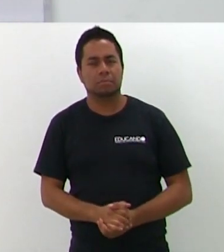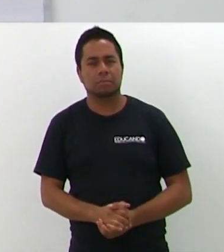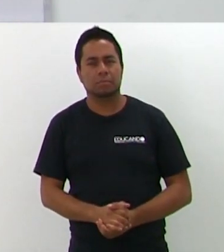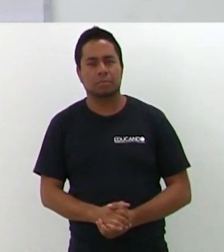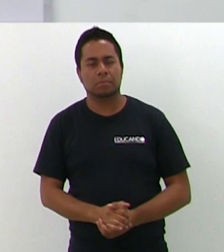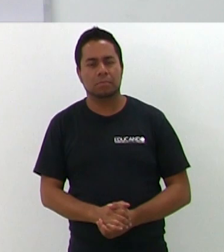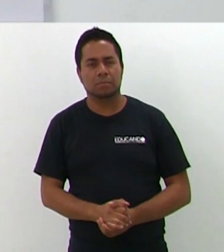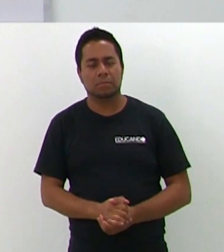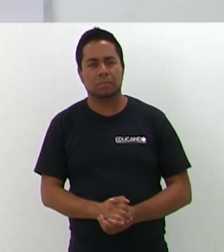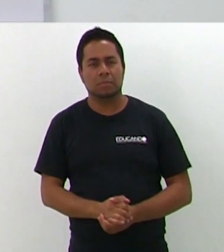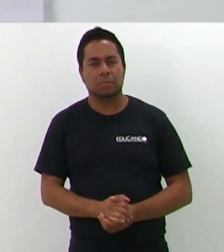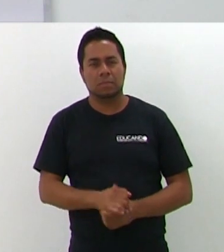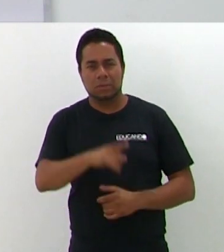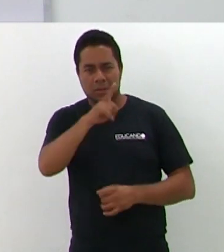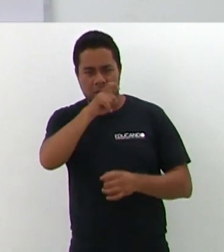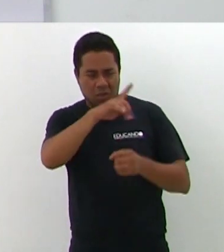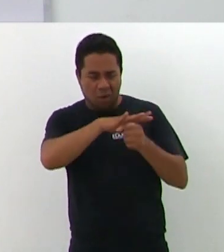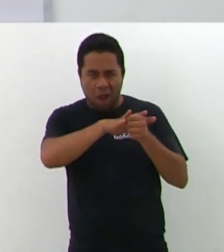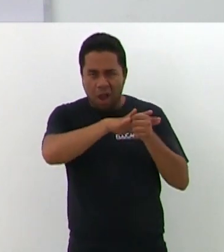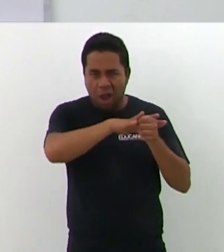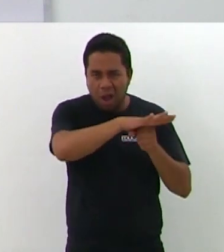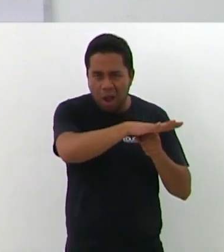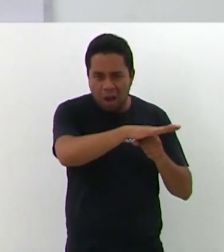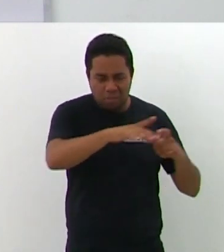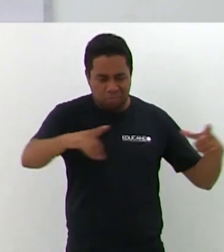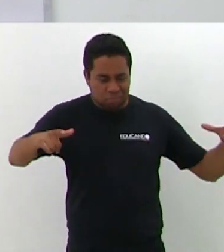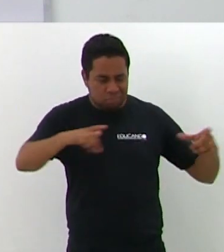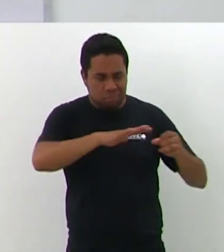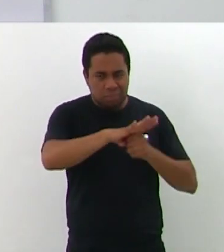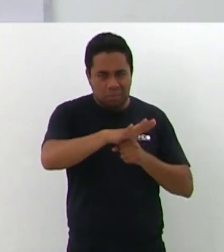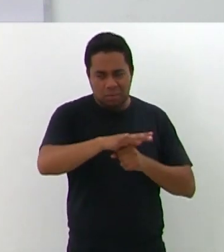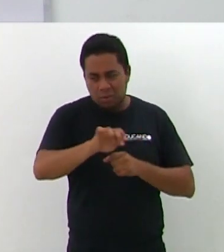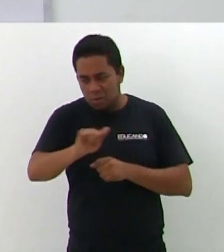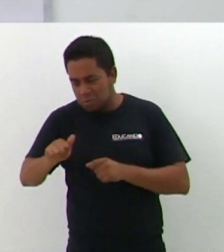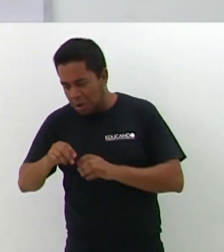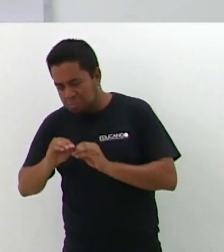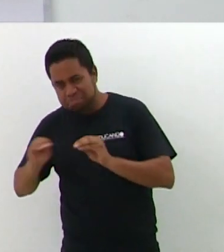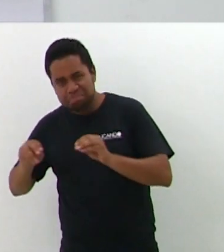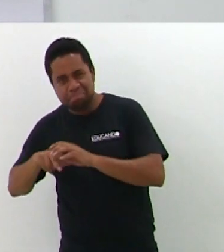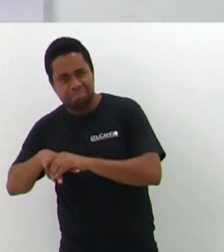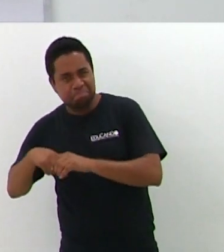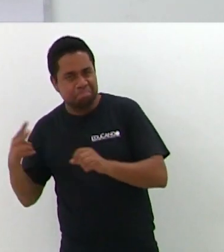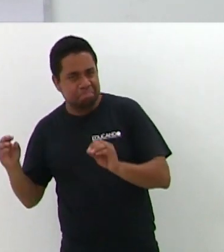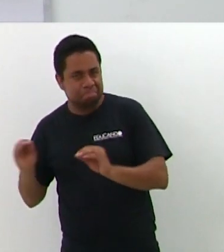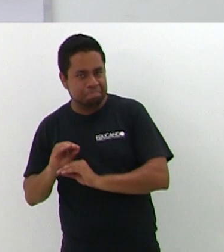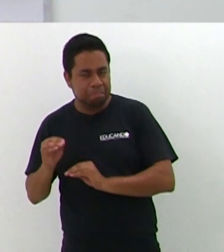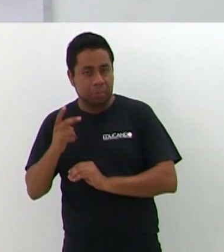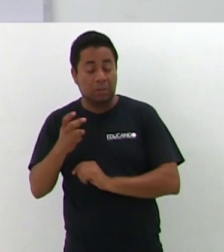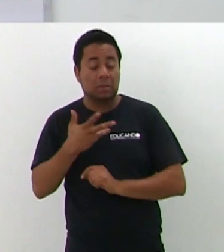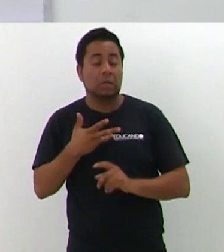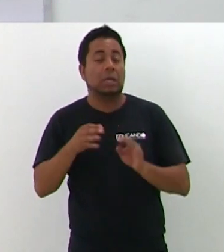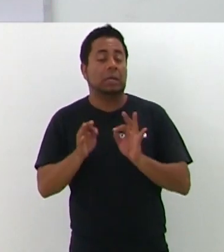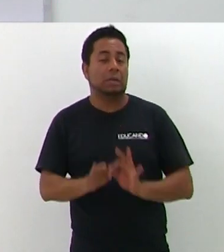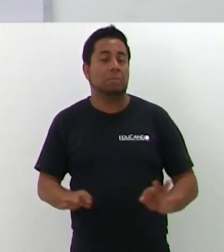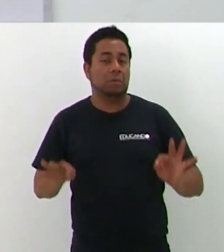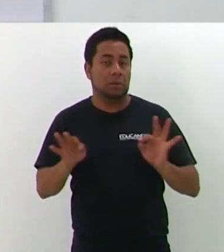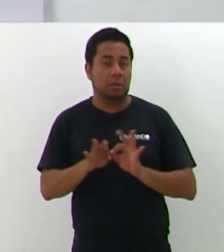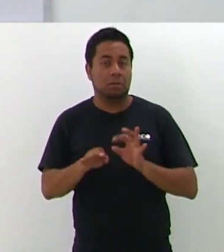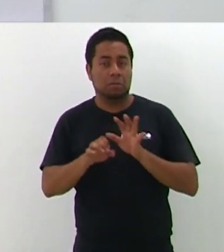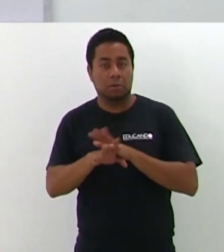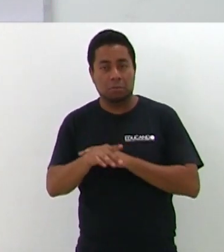está llena de agua la tina, que decir que está vacía, ¿verdad? Esa es la importancia